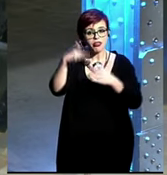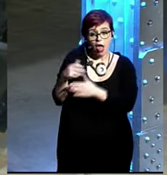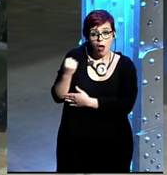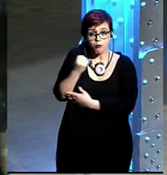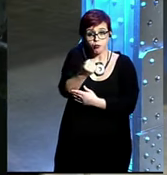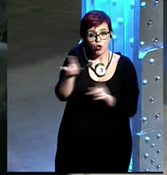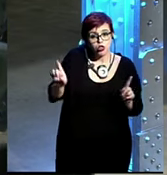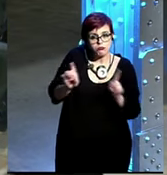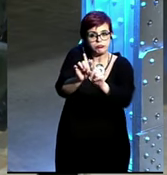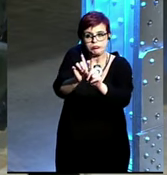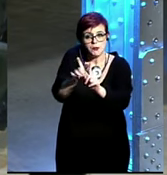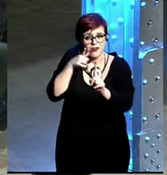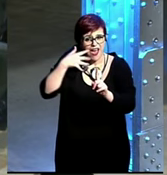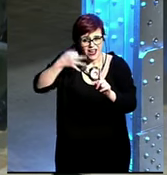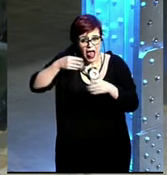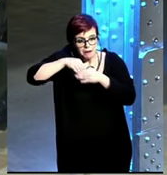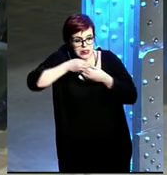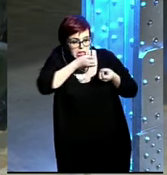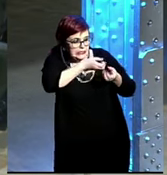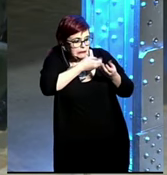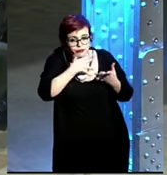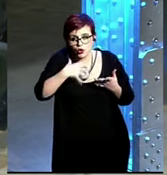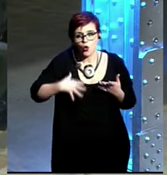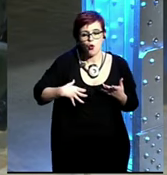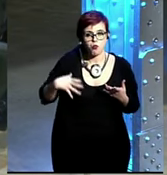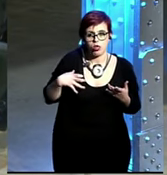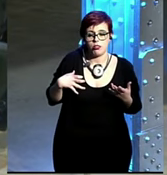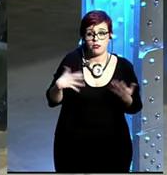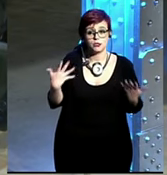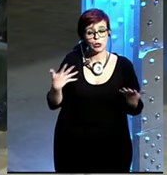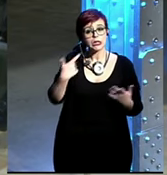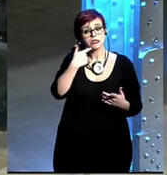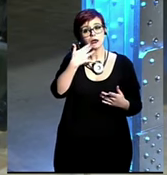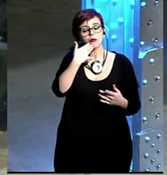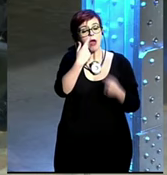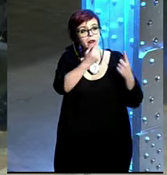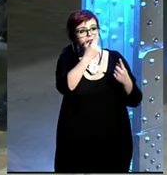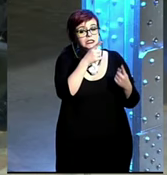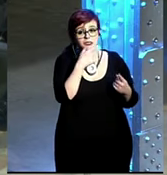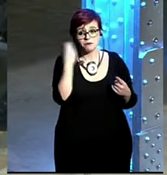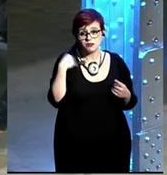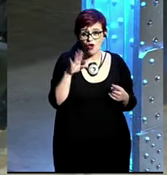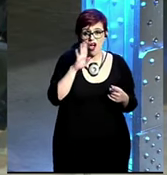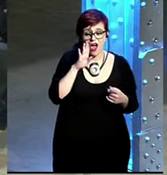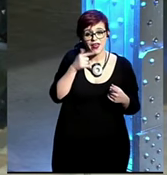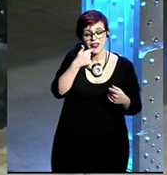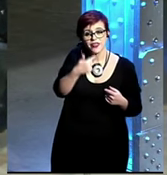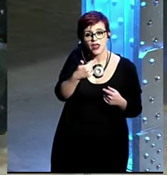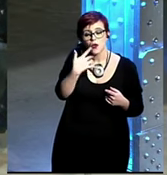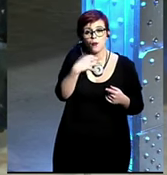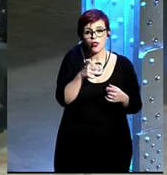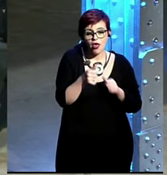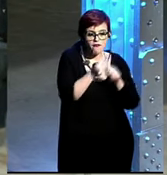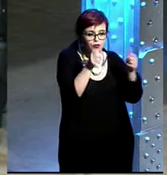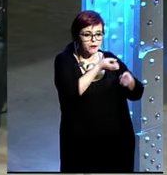no van a poder expresar su propia realidad interna. Y quizá lo expresarán, como mencionaban anteriormente, lo van a